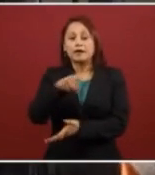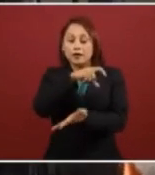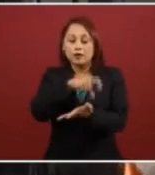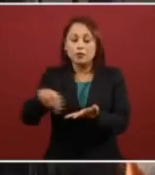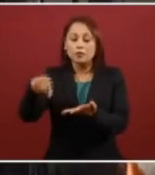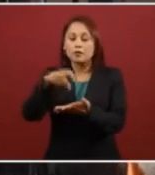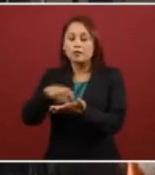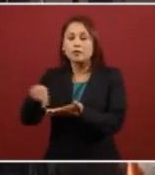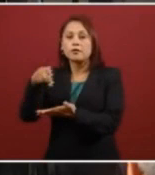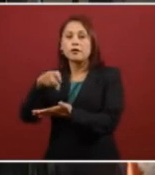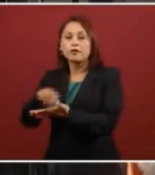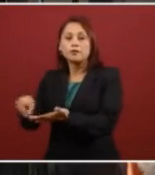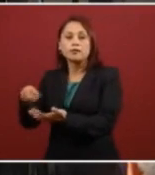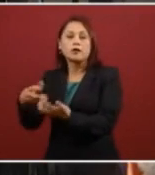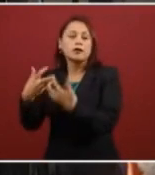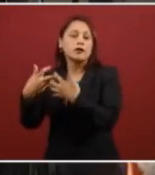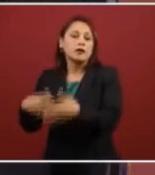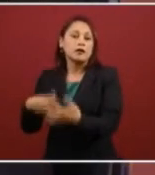fertilizer plants,